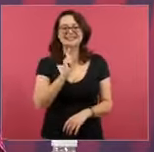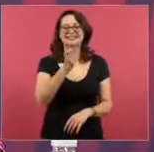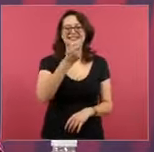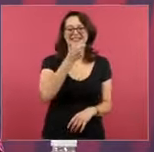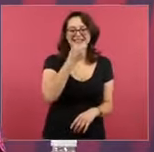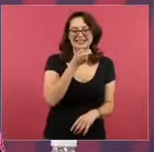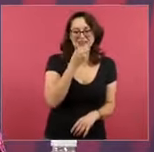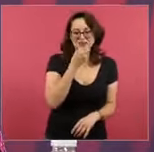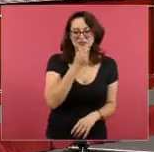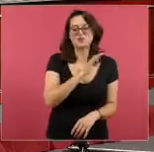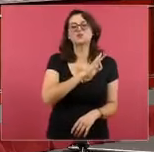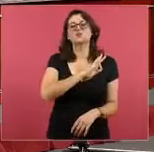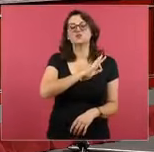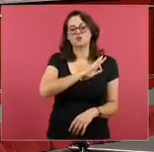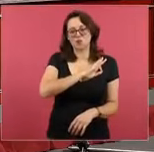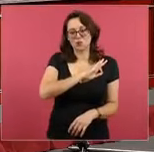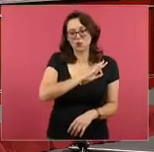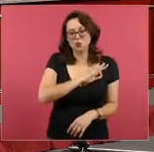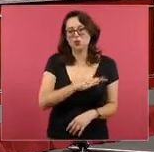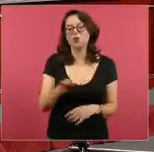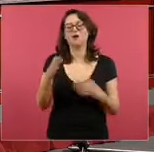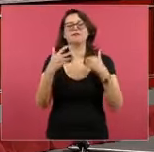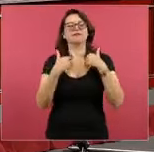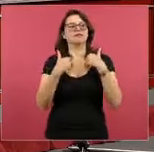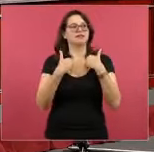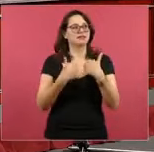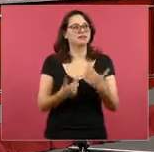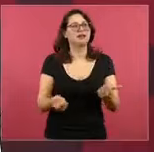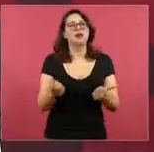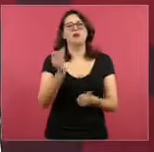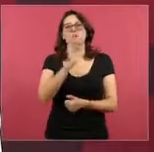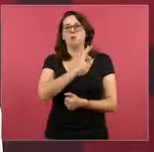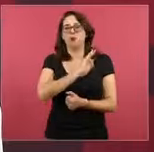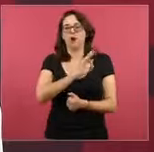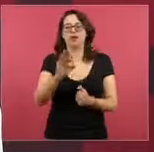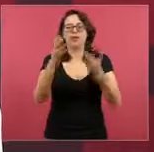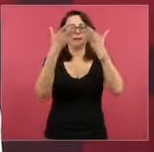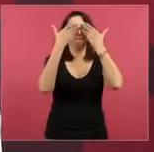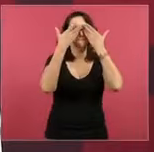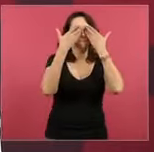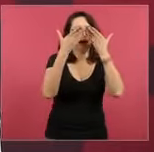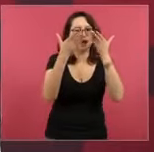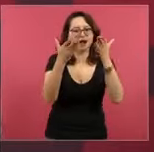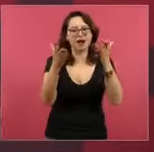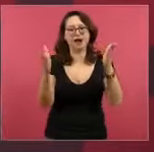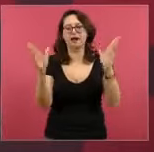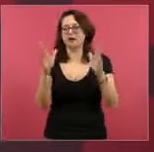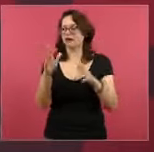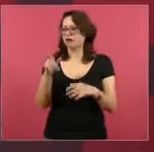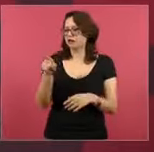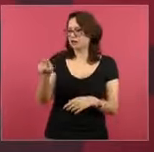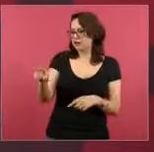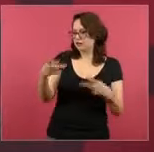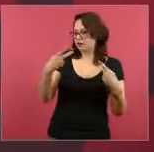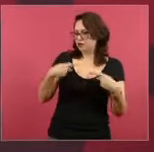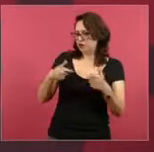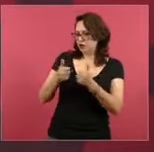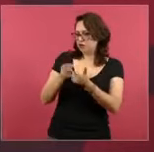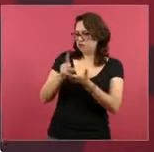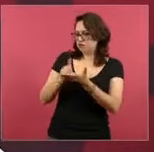manera práctica entender la posibilidad de convivir con alguna persona que tiene